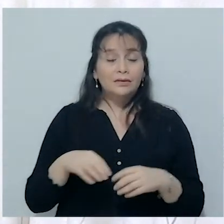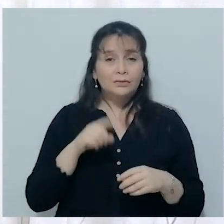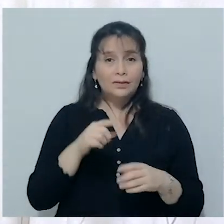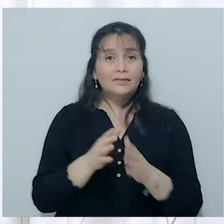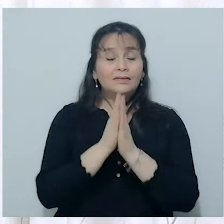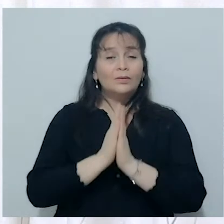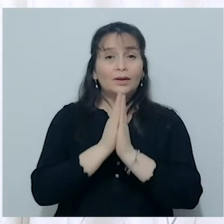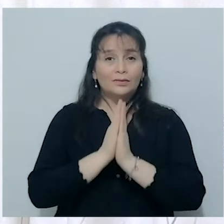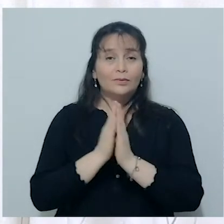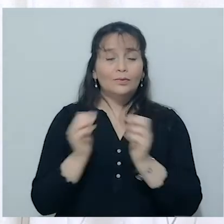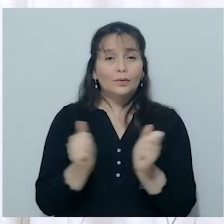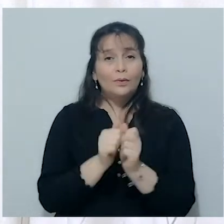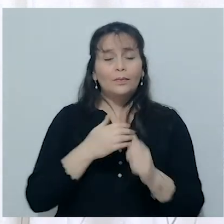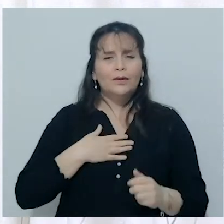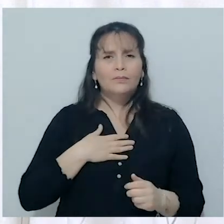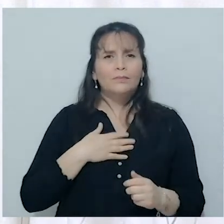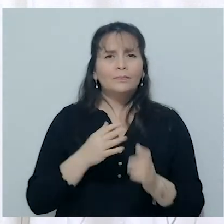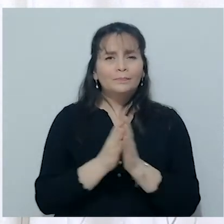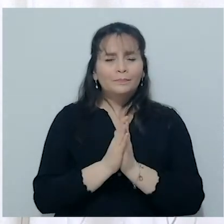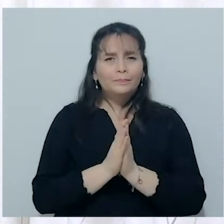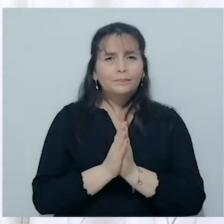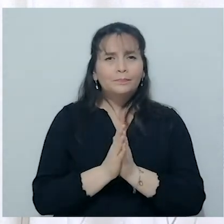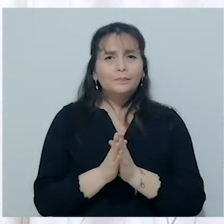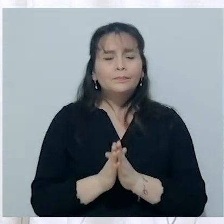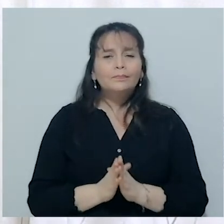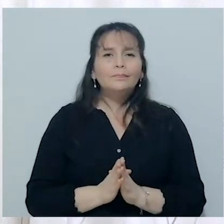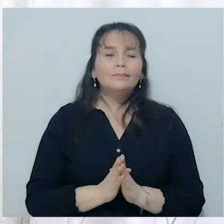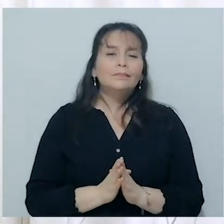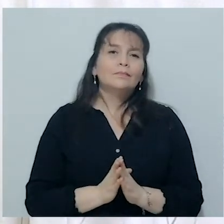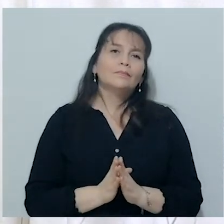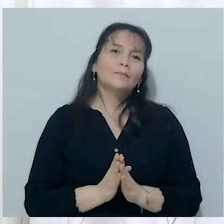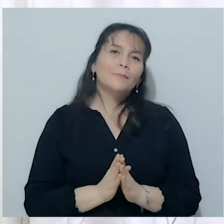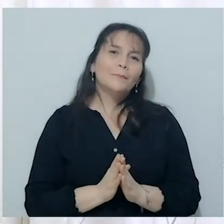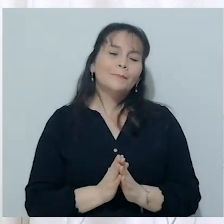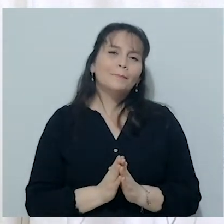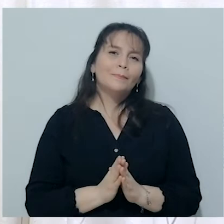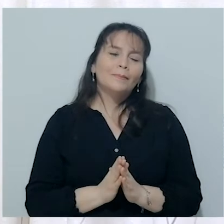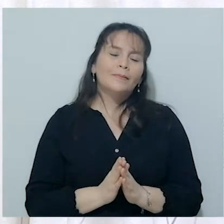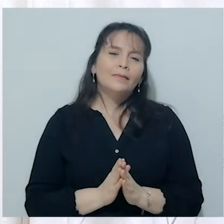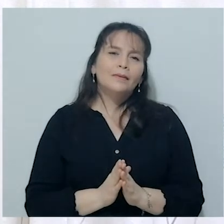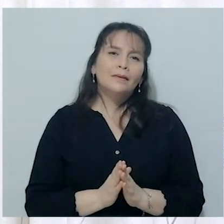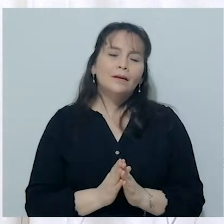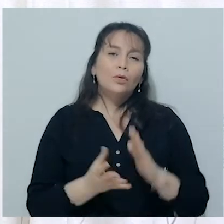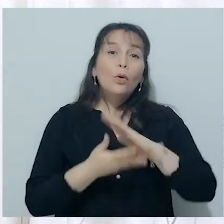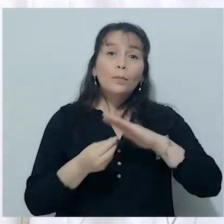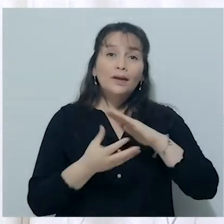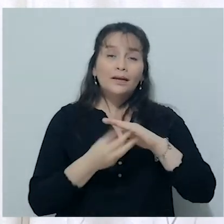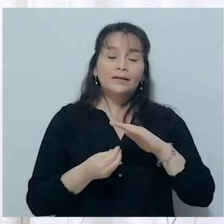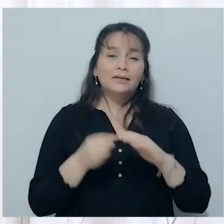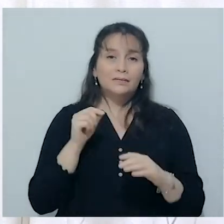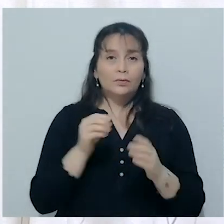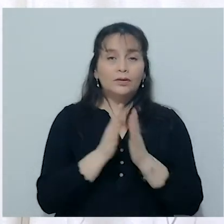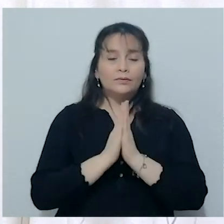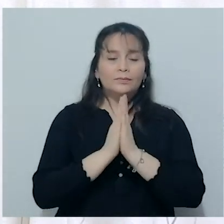Si quieres hacer eso, haz esta oración conmigo. Inclina un momento tu rostro y cabeza y cierra tus